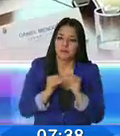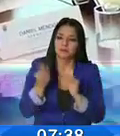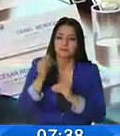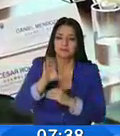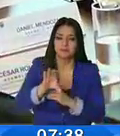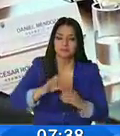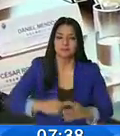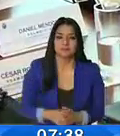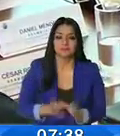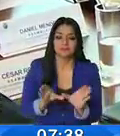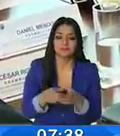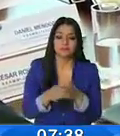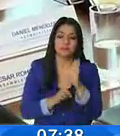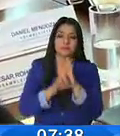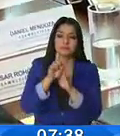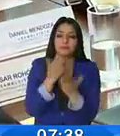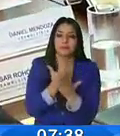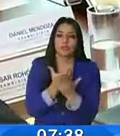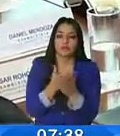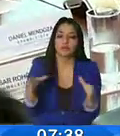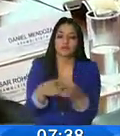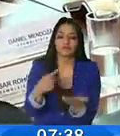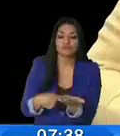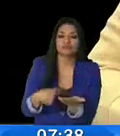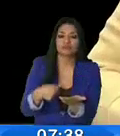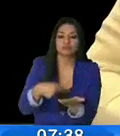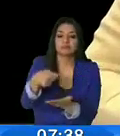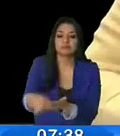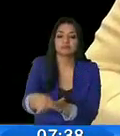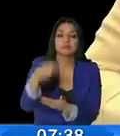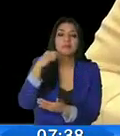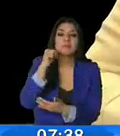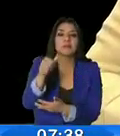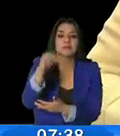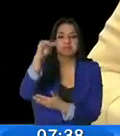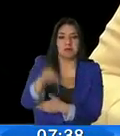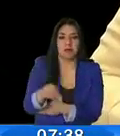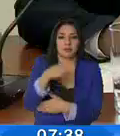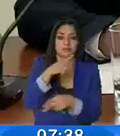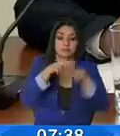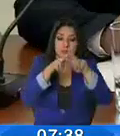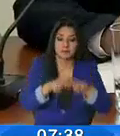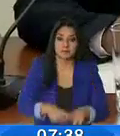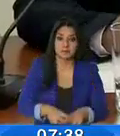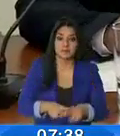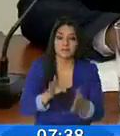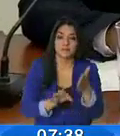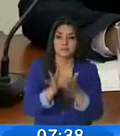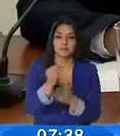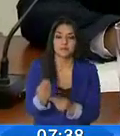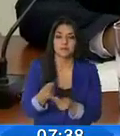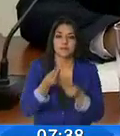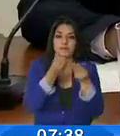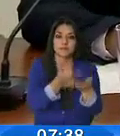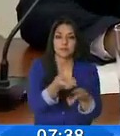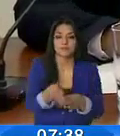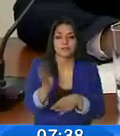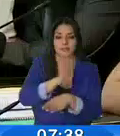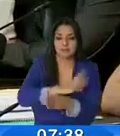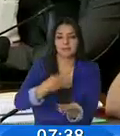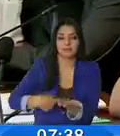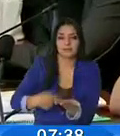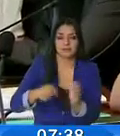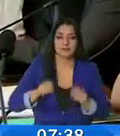inversión. La Comisión de Desarrollo Económico se reunirá este próximo martes con miras a analizar este alcance y a aprobar el informe para el debate en el